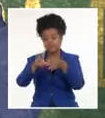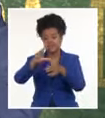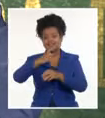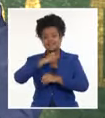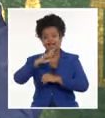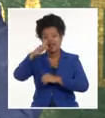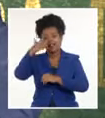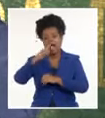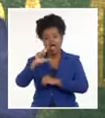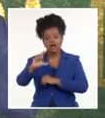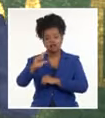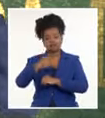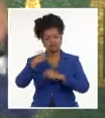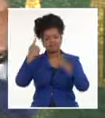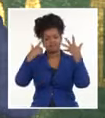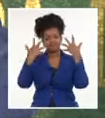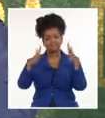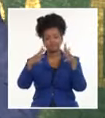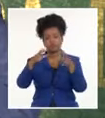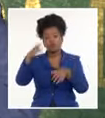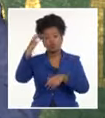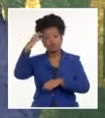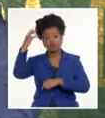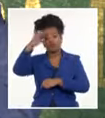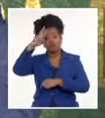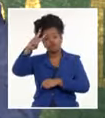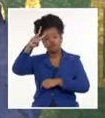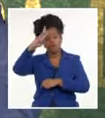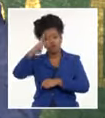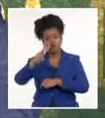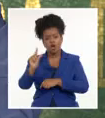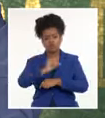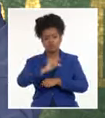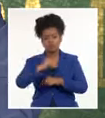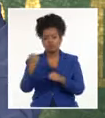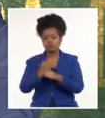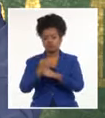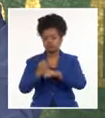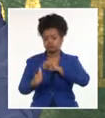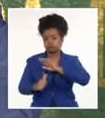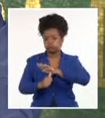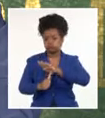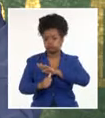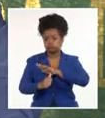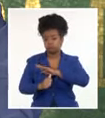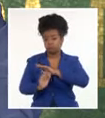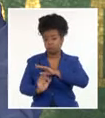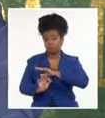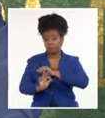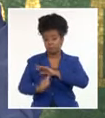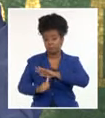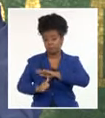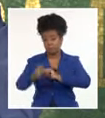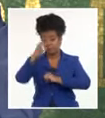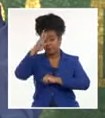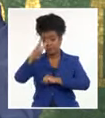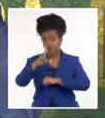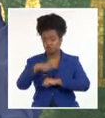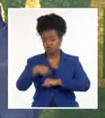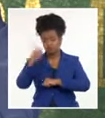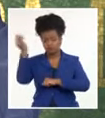Felicitado al gobierno mexicano por lo que hizo recientemente en su trabajo en la presidencia pro tempore, y estamos seguros que